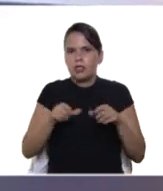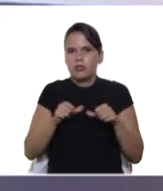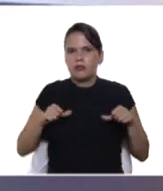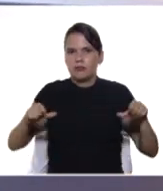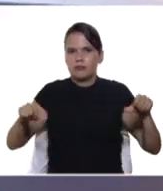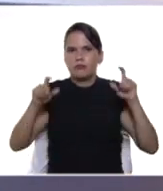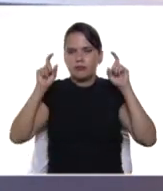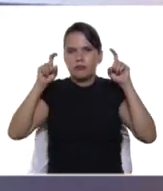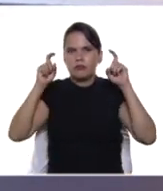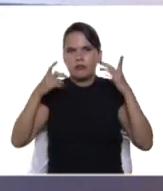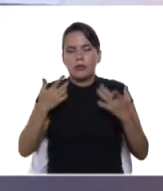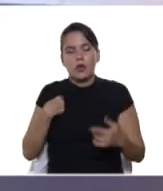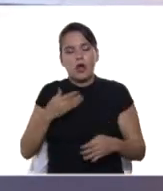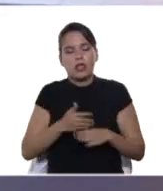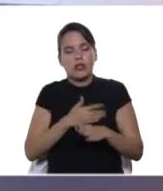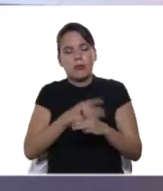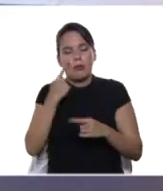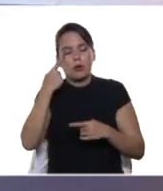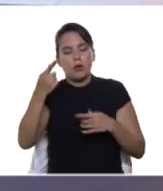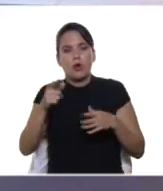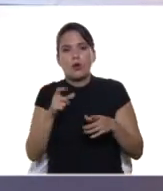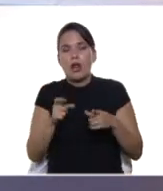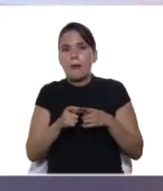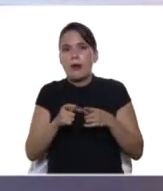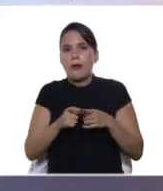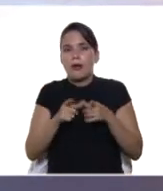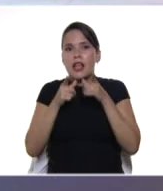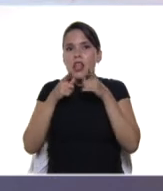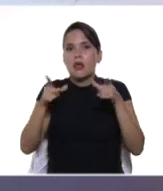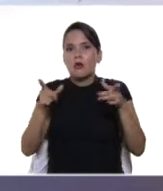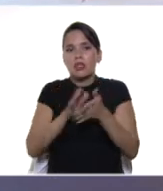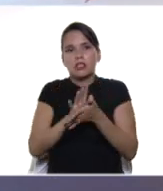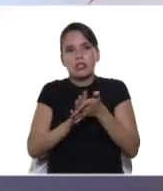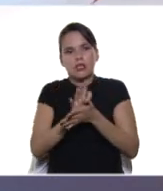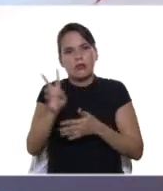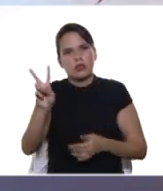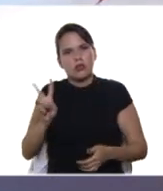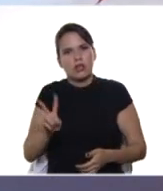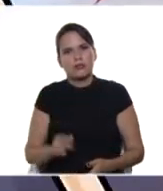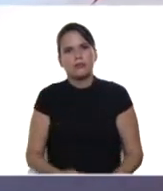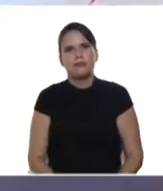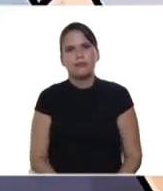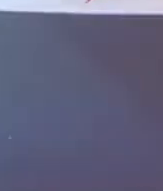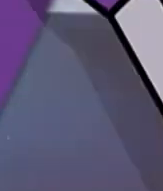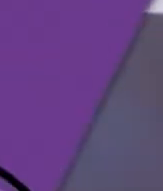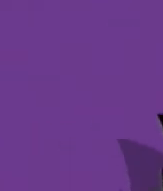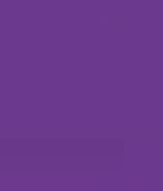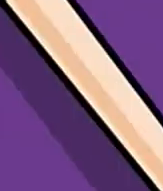antes vamos con el video con las palabras claves en lengua de señas venezolana.